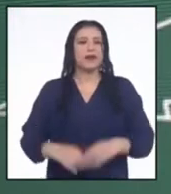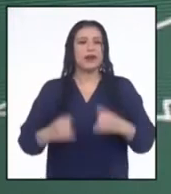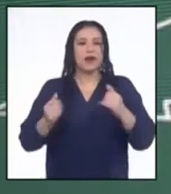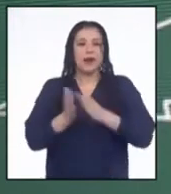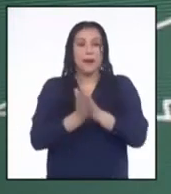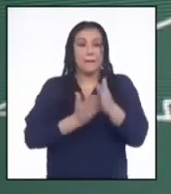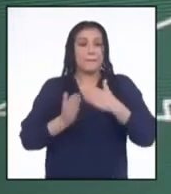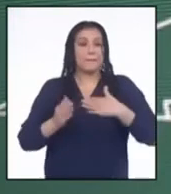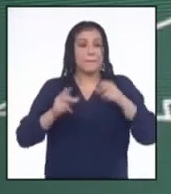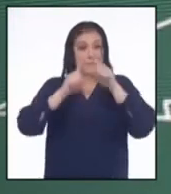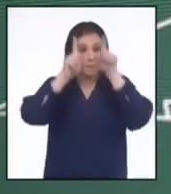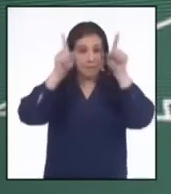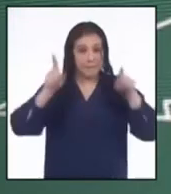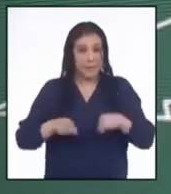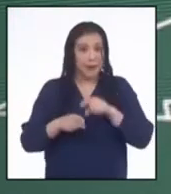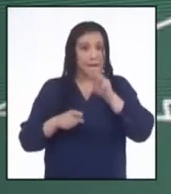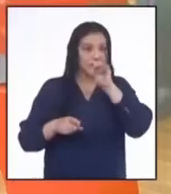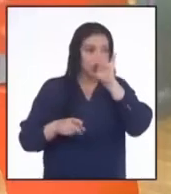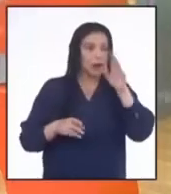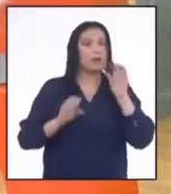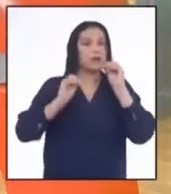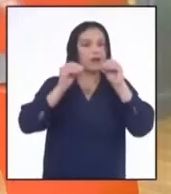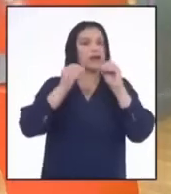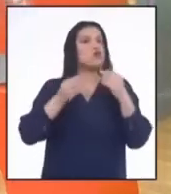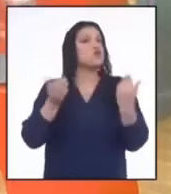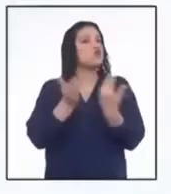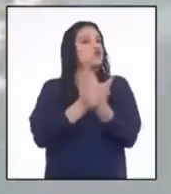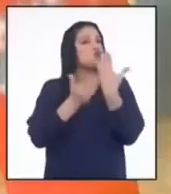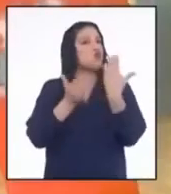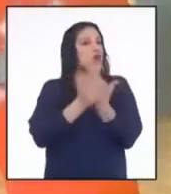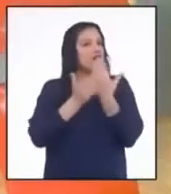Actualizaré mi periódico mural con esta nueva información.